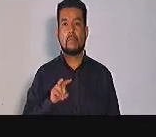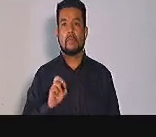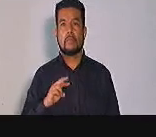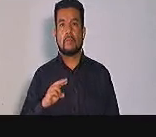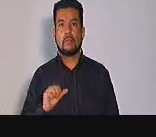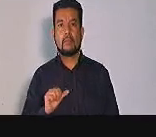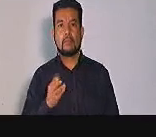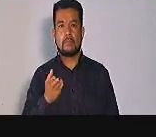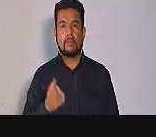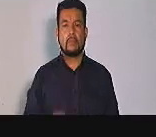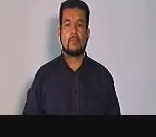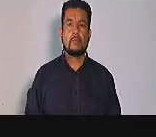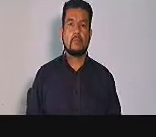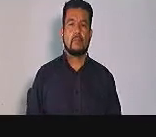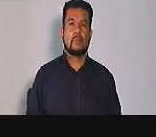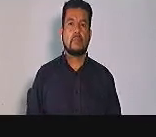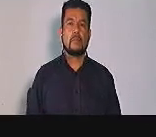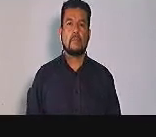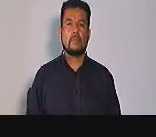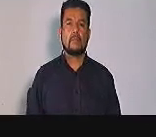Camilo.